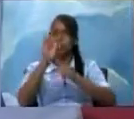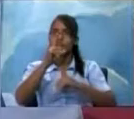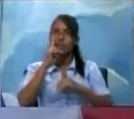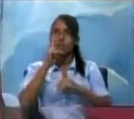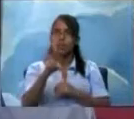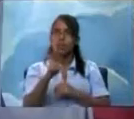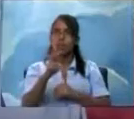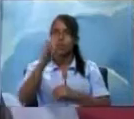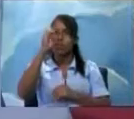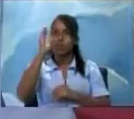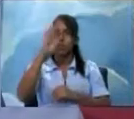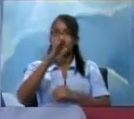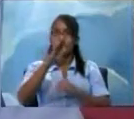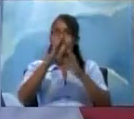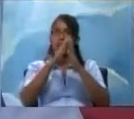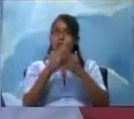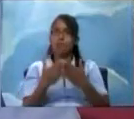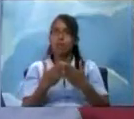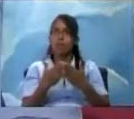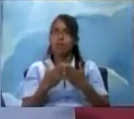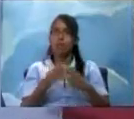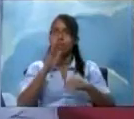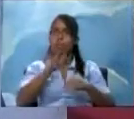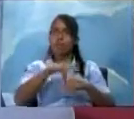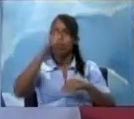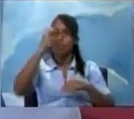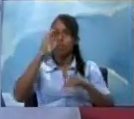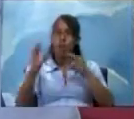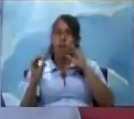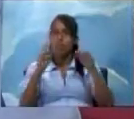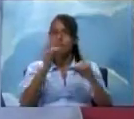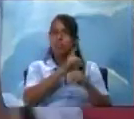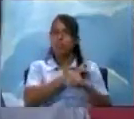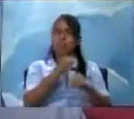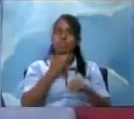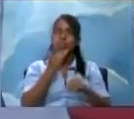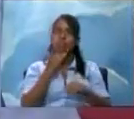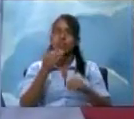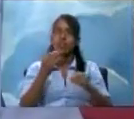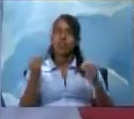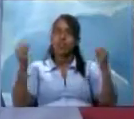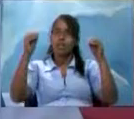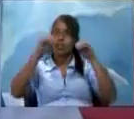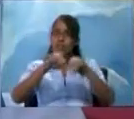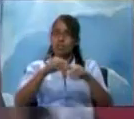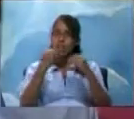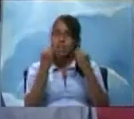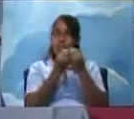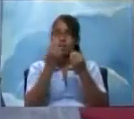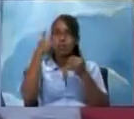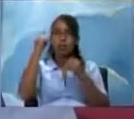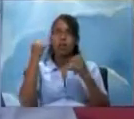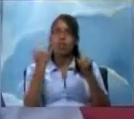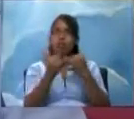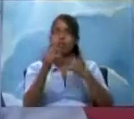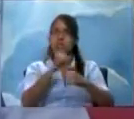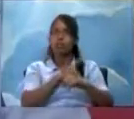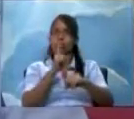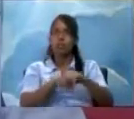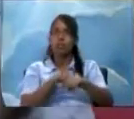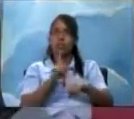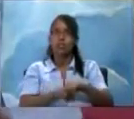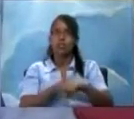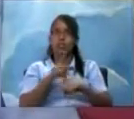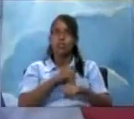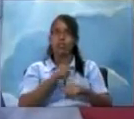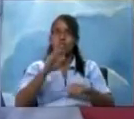mirando. Dios está dando una palabra porque Dios habló de algo que se iba a acercar para los últimos